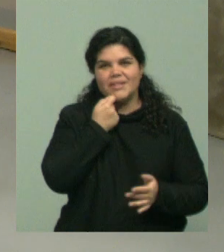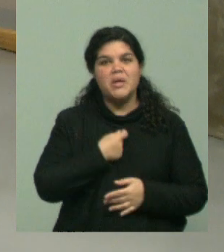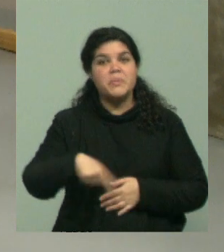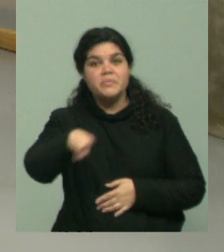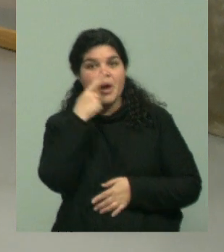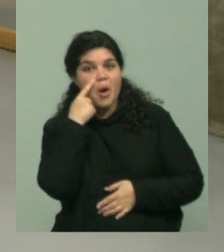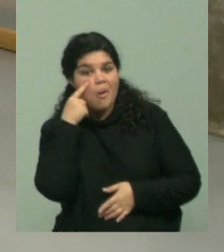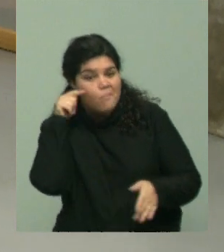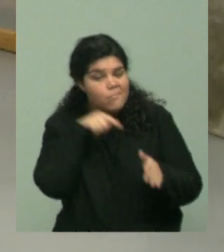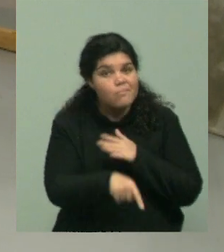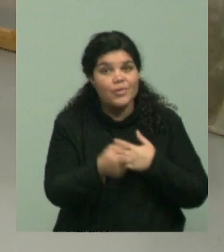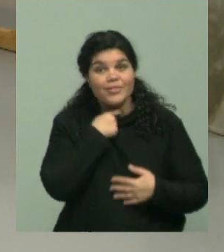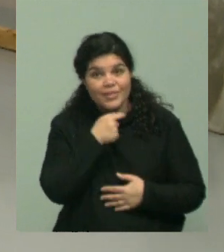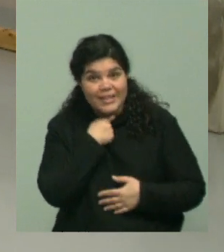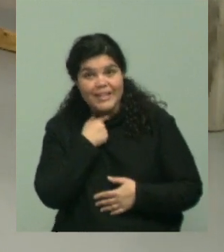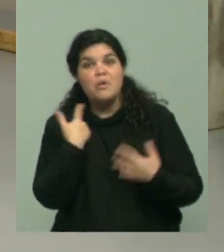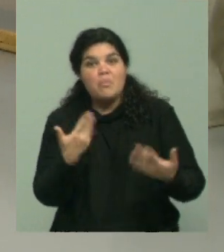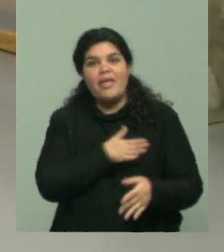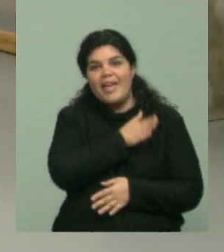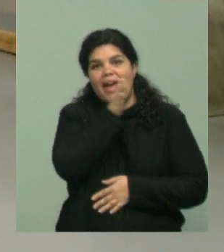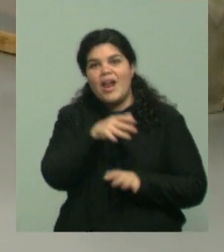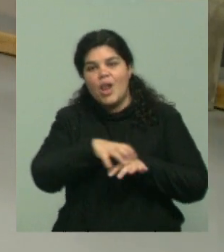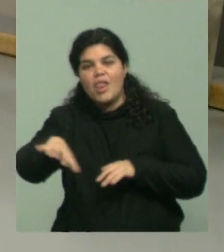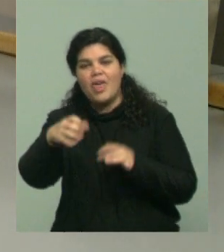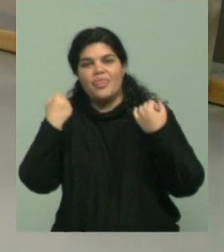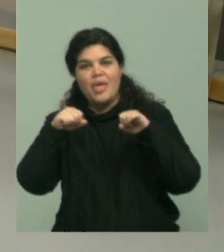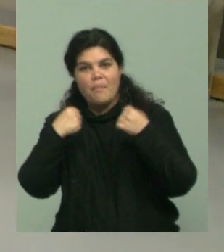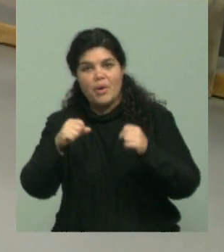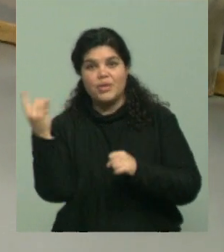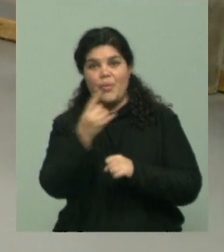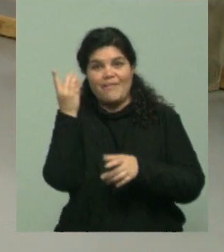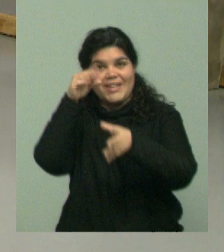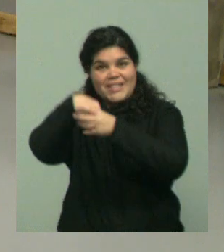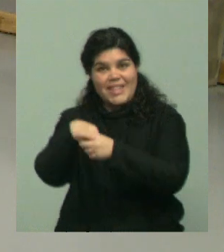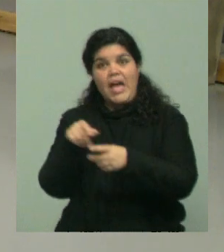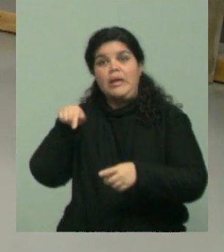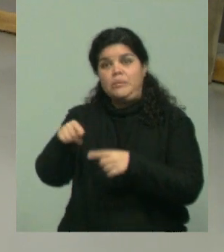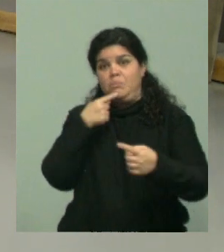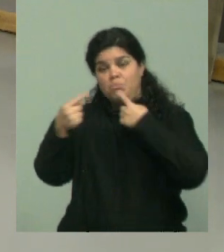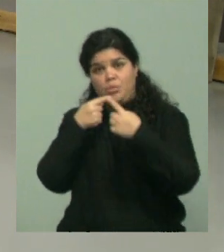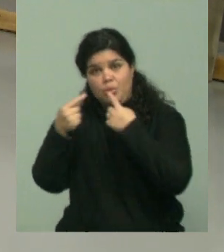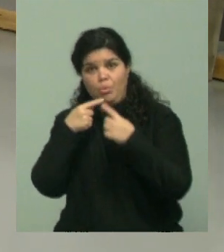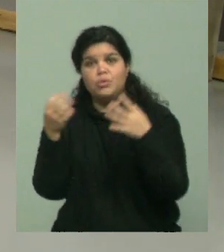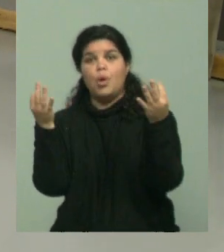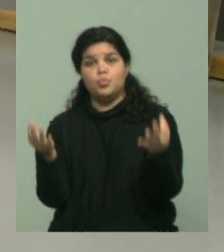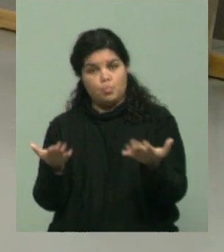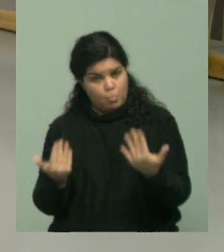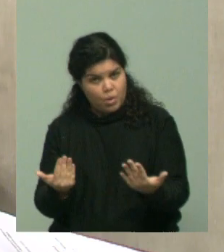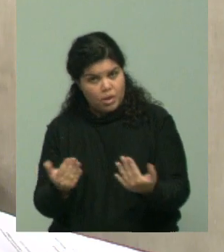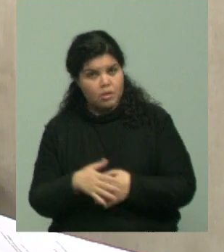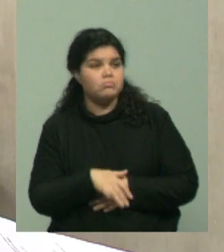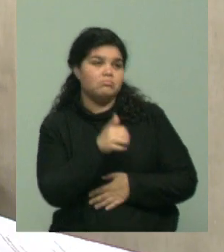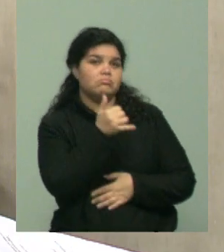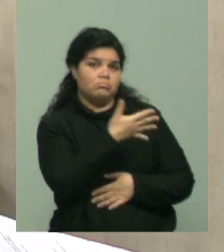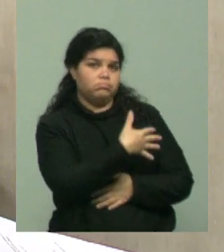esta meditación, pueden acercarse al área de deportes de la universidad y, por supuesto, sumarse a lo que son las clases de yoga, ¿no? Totalmente, sí.